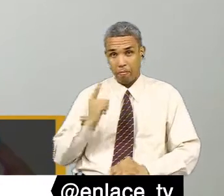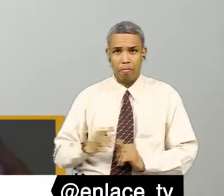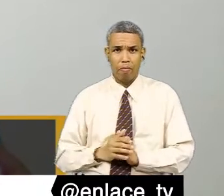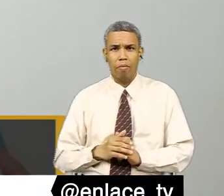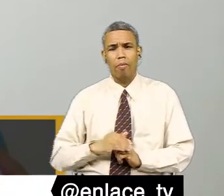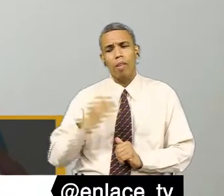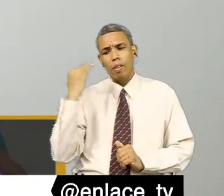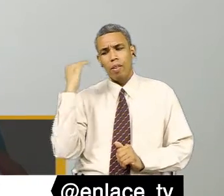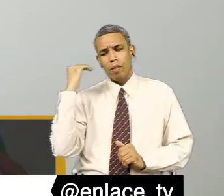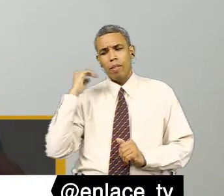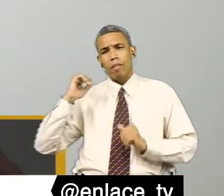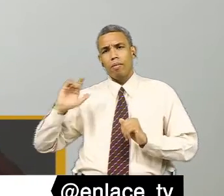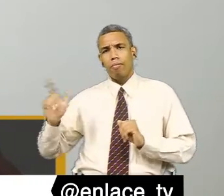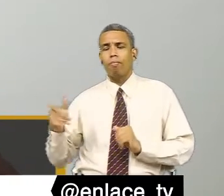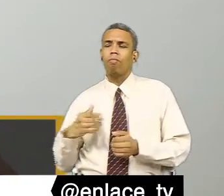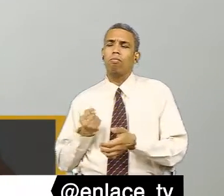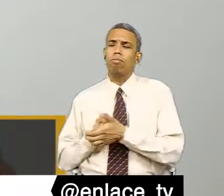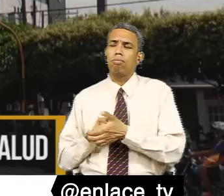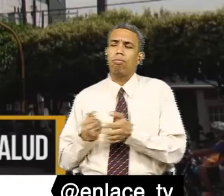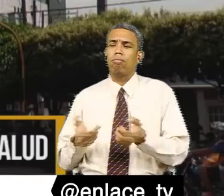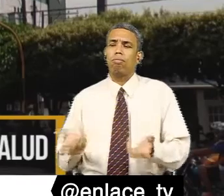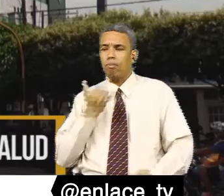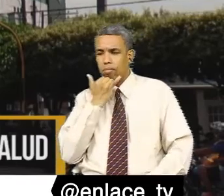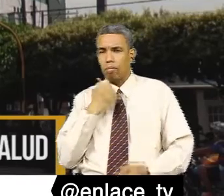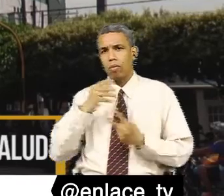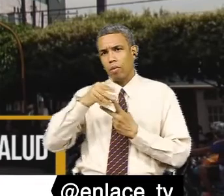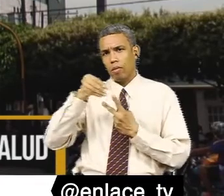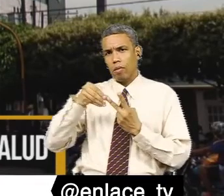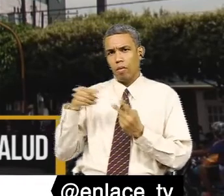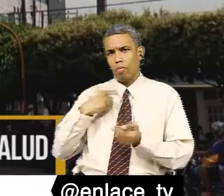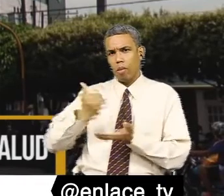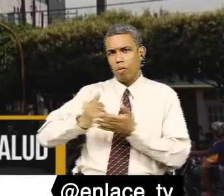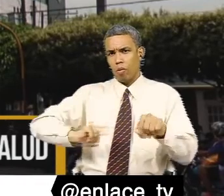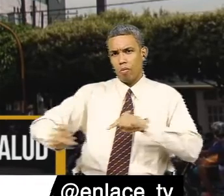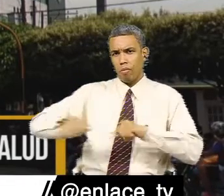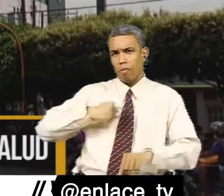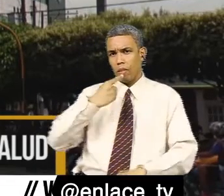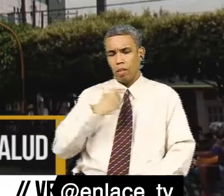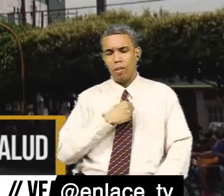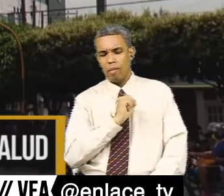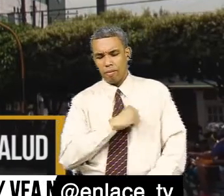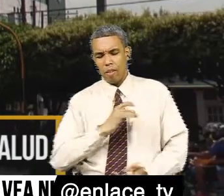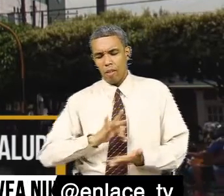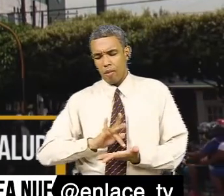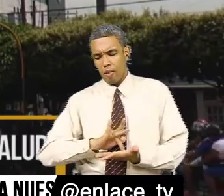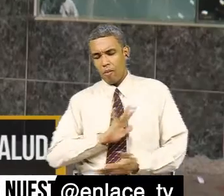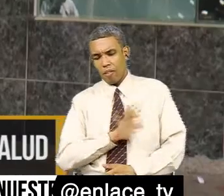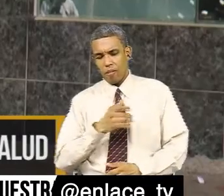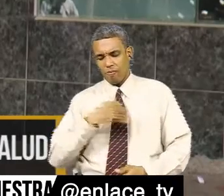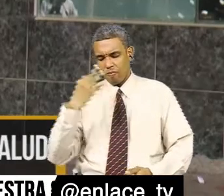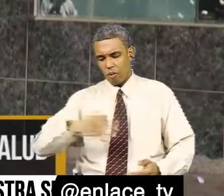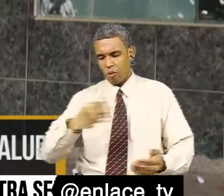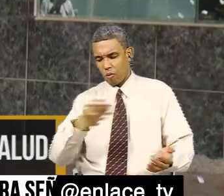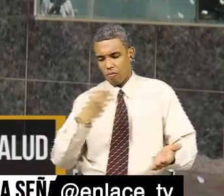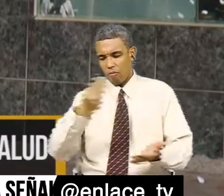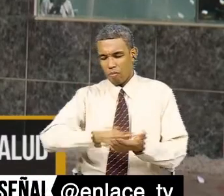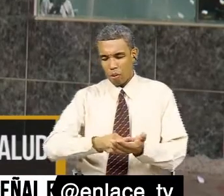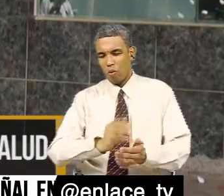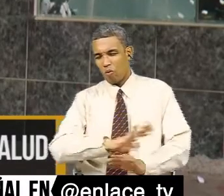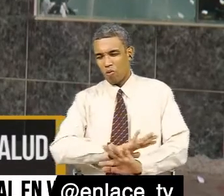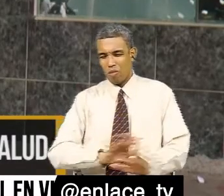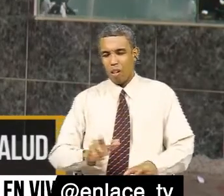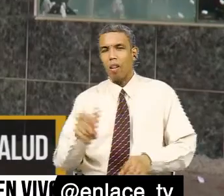recursos a la IPS que le retiró los servicios. Al momento de hoy no he recibido confirmación de que este